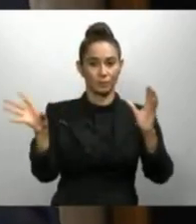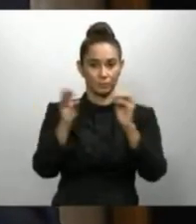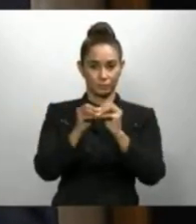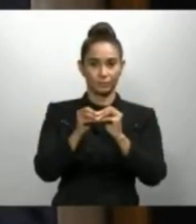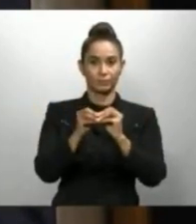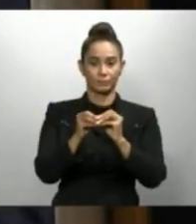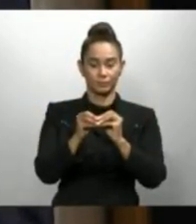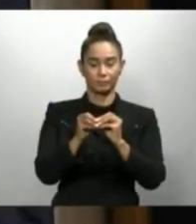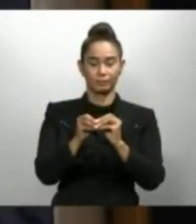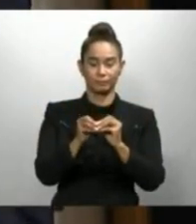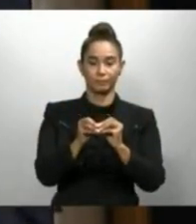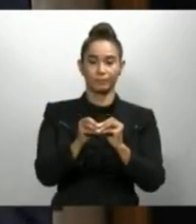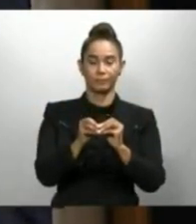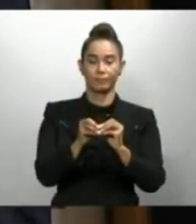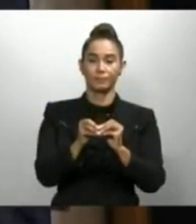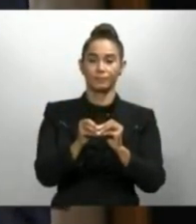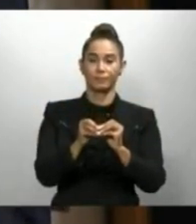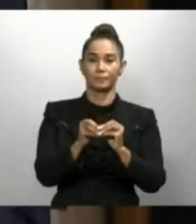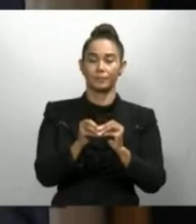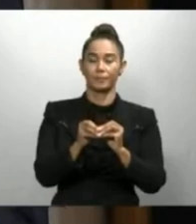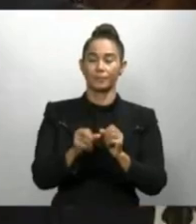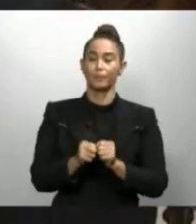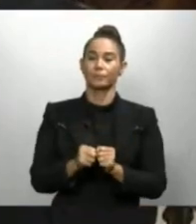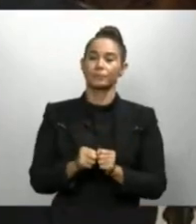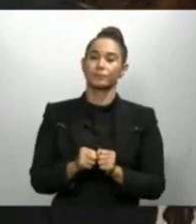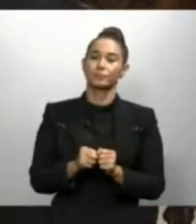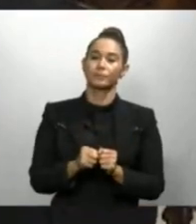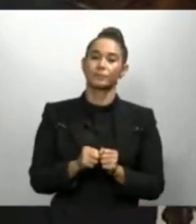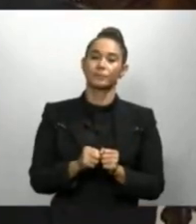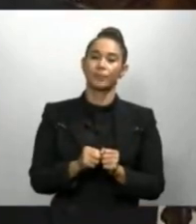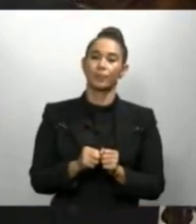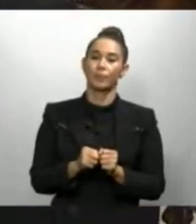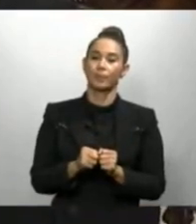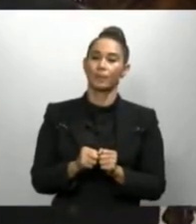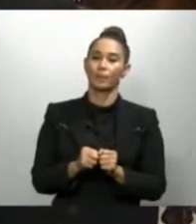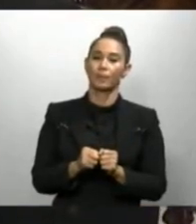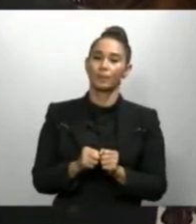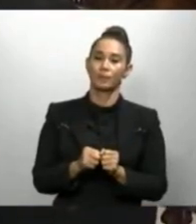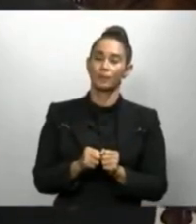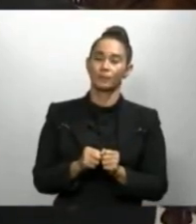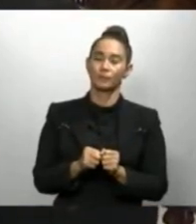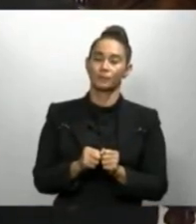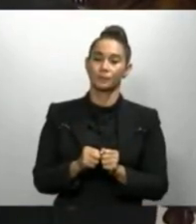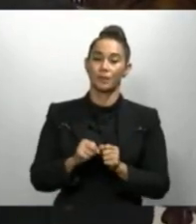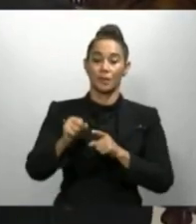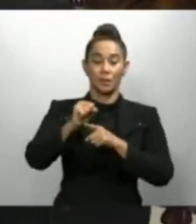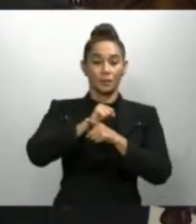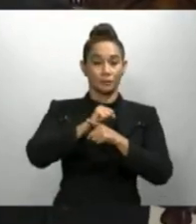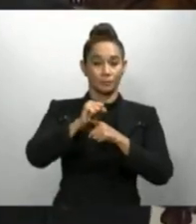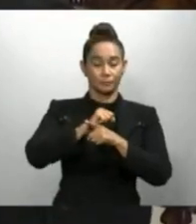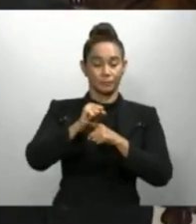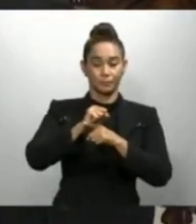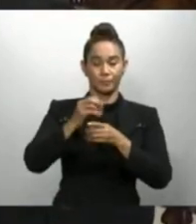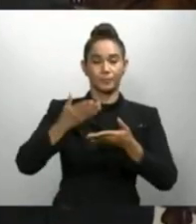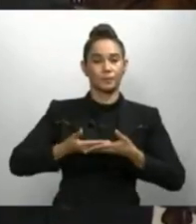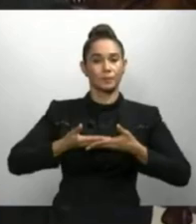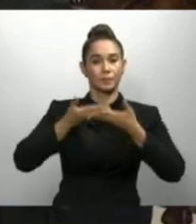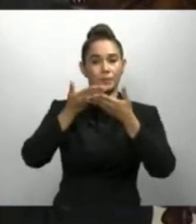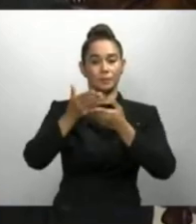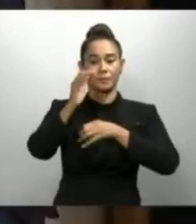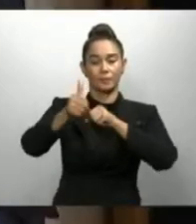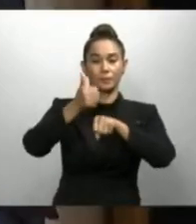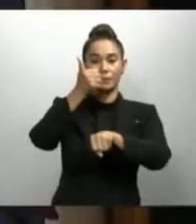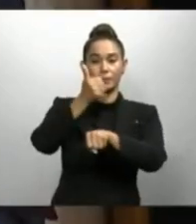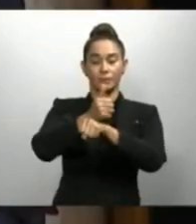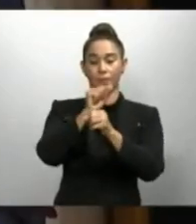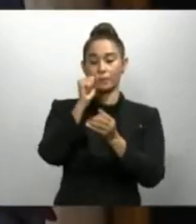complementarias, en ejercicio de las atribuciones que dispone la implementación